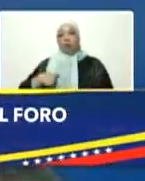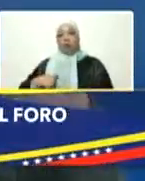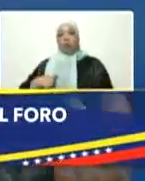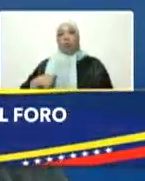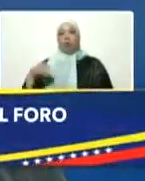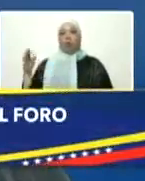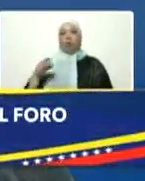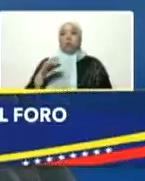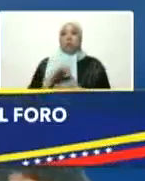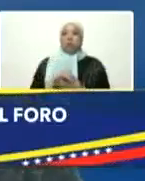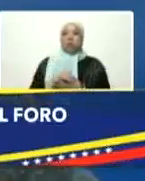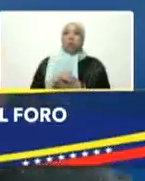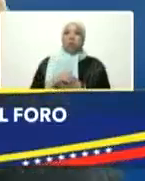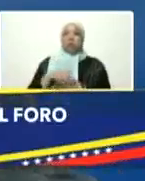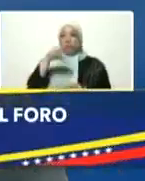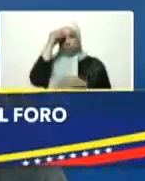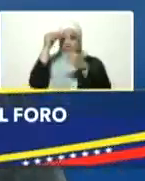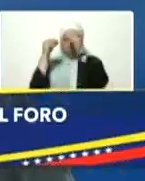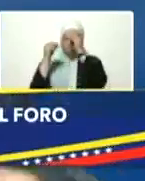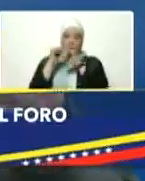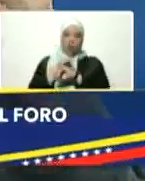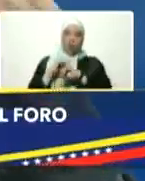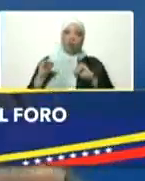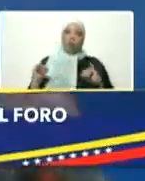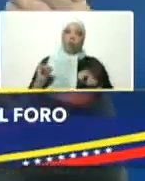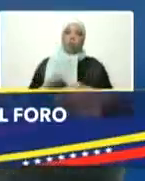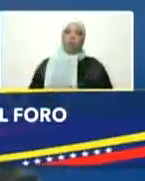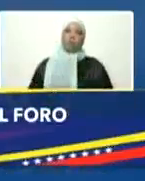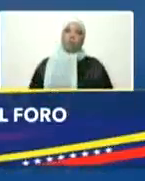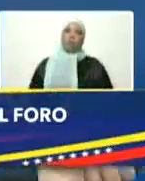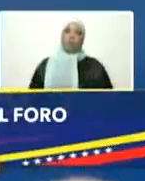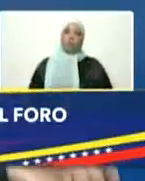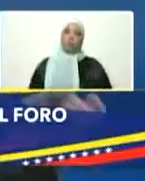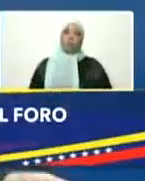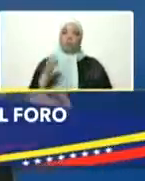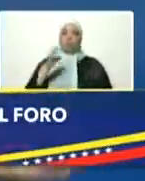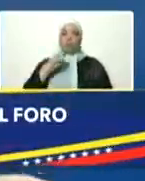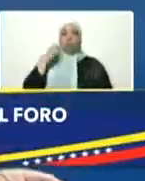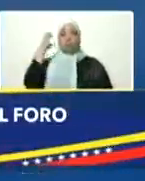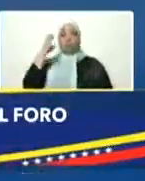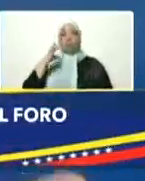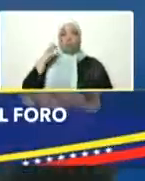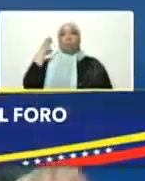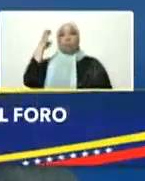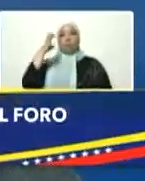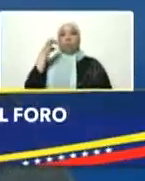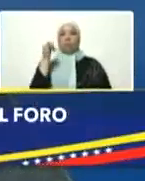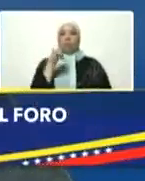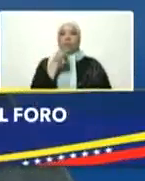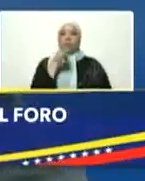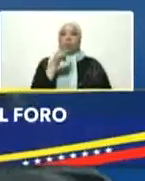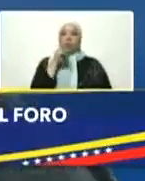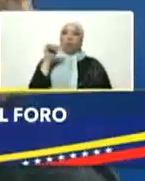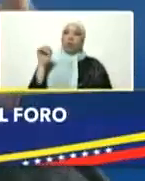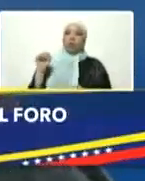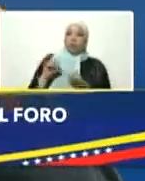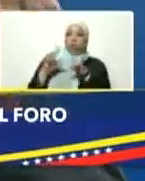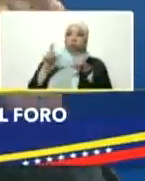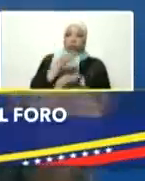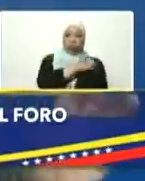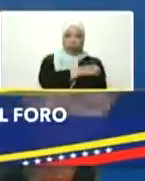es venir a aprender, sobre todo a aprender en una Europa con una extrema derecha impresionante, que